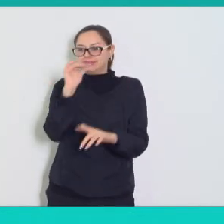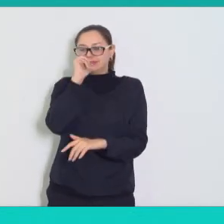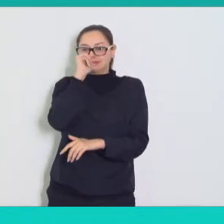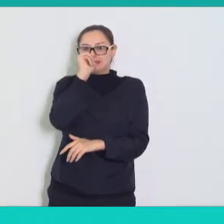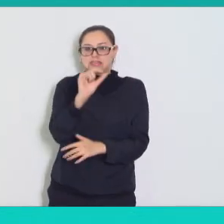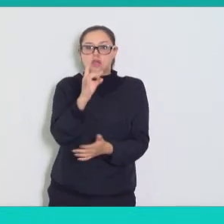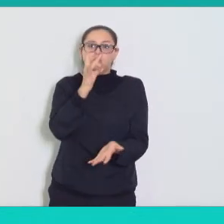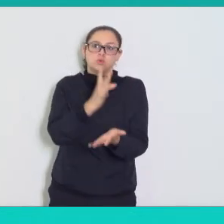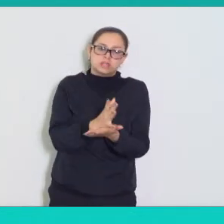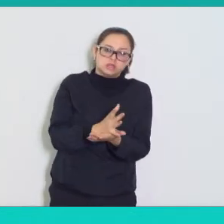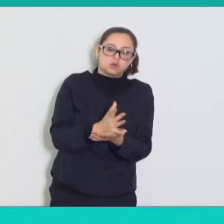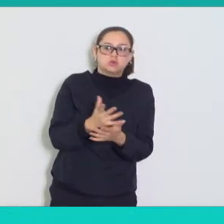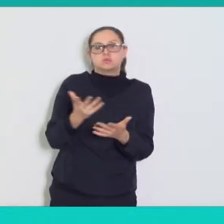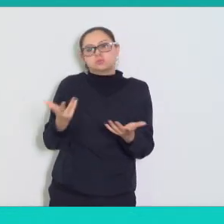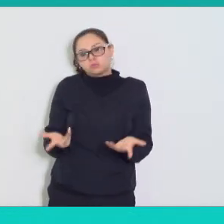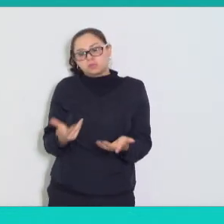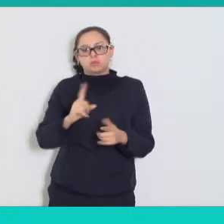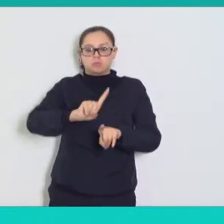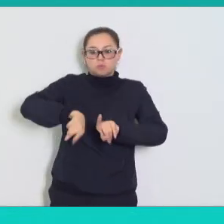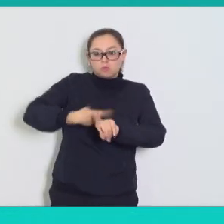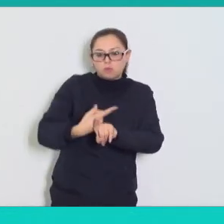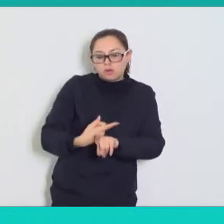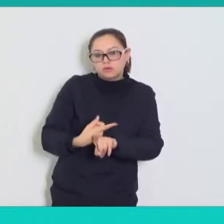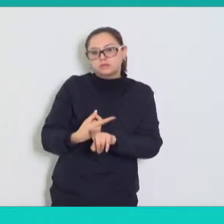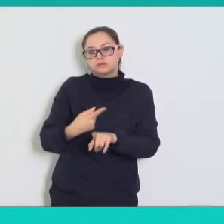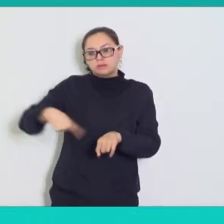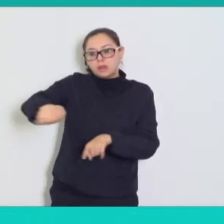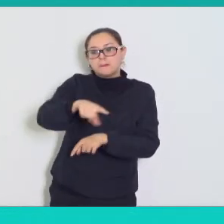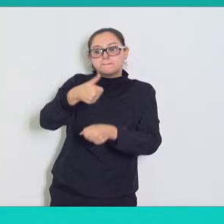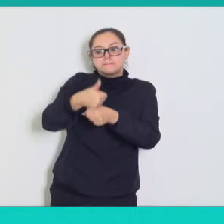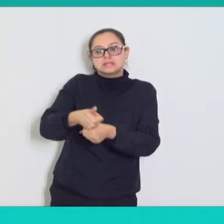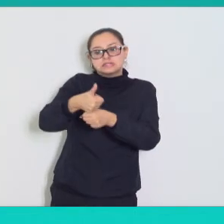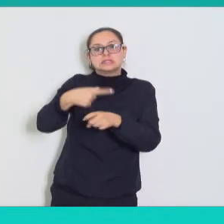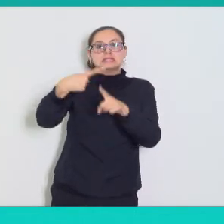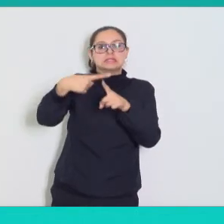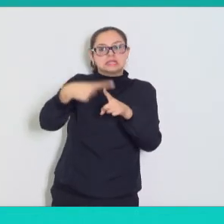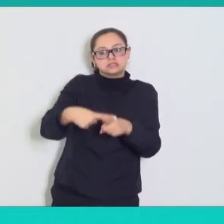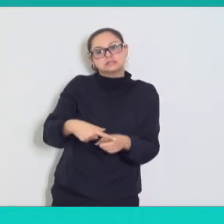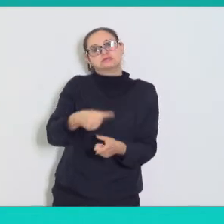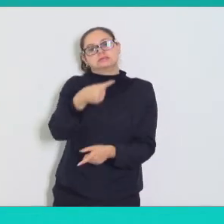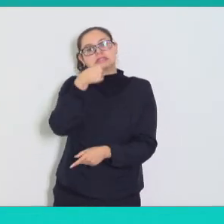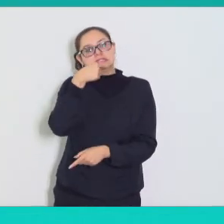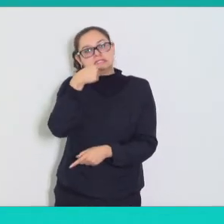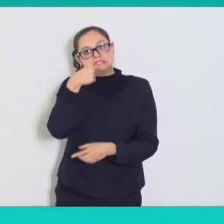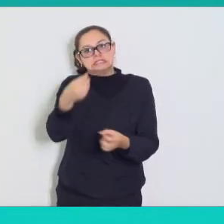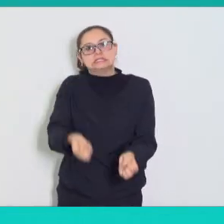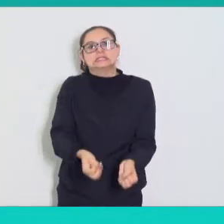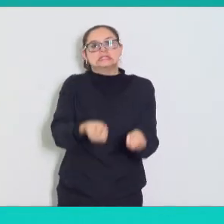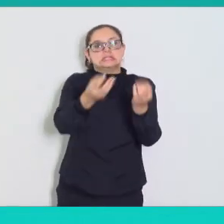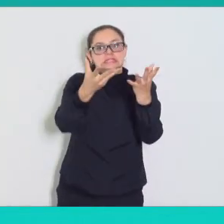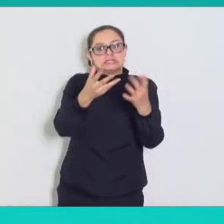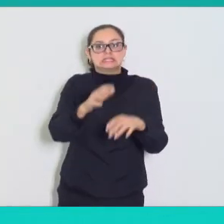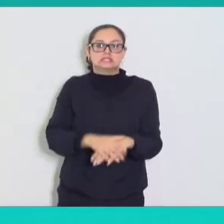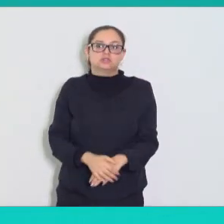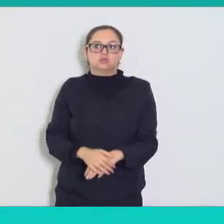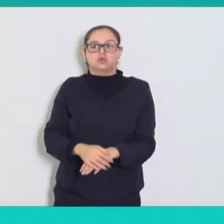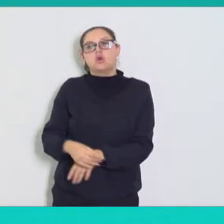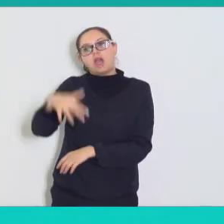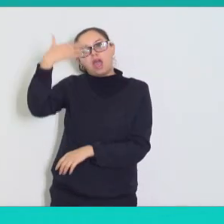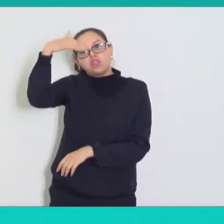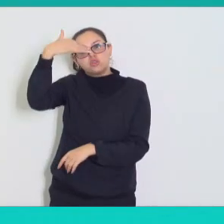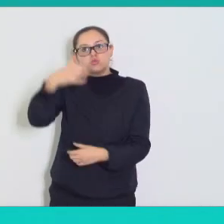víctimas probables del abuso de cualquier tipo de delito sexual pues son tantos niños tanto sus adultos